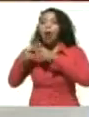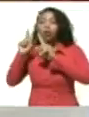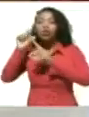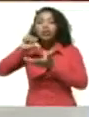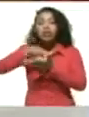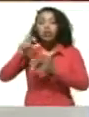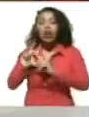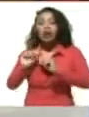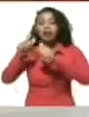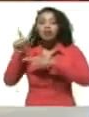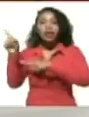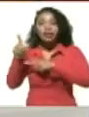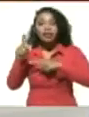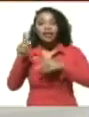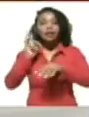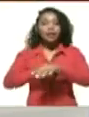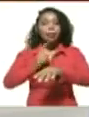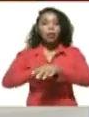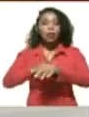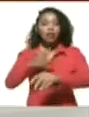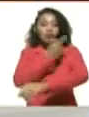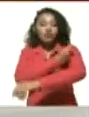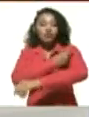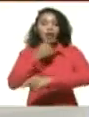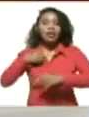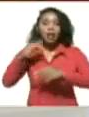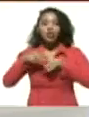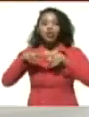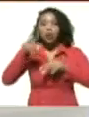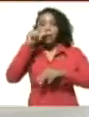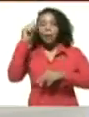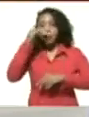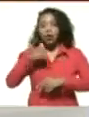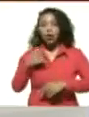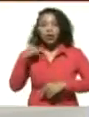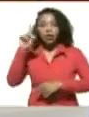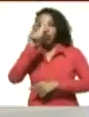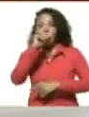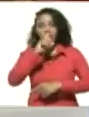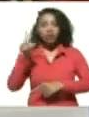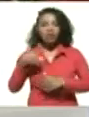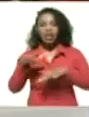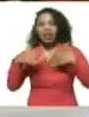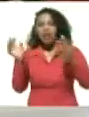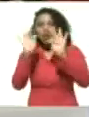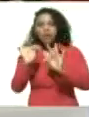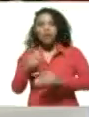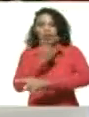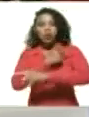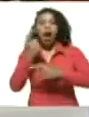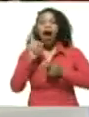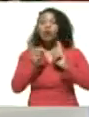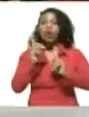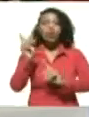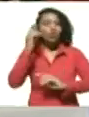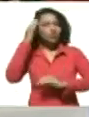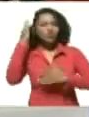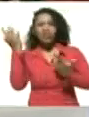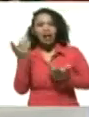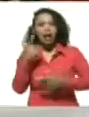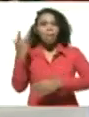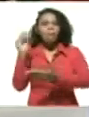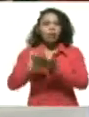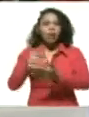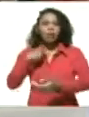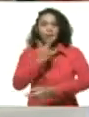iniciando este periodo de vacunación para niños menores de dos años además qué tipo de cola están colocando por las personas que aún no saben cuál es la vacuna que van a